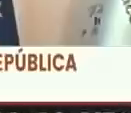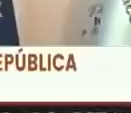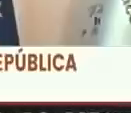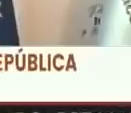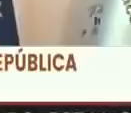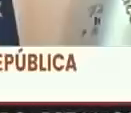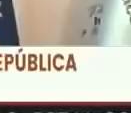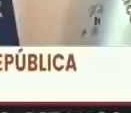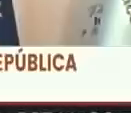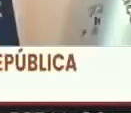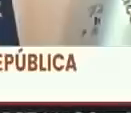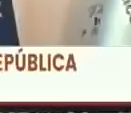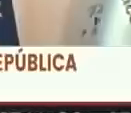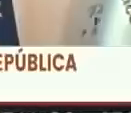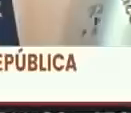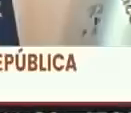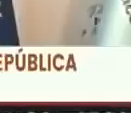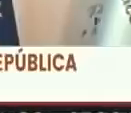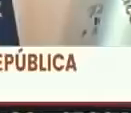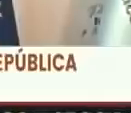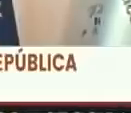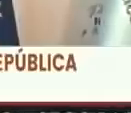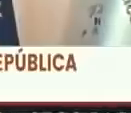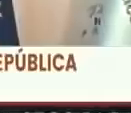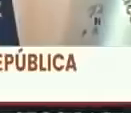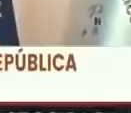saña en el